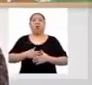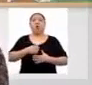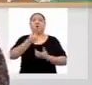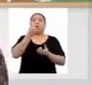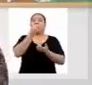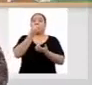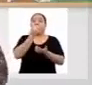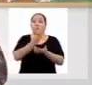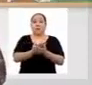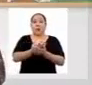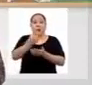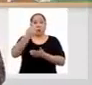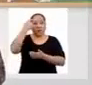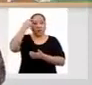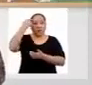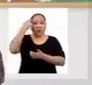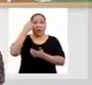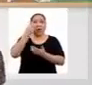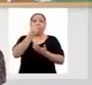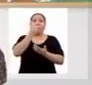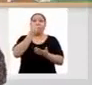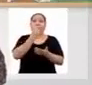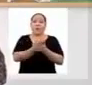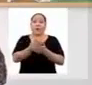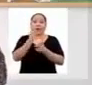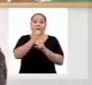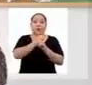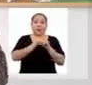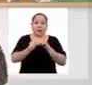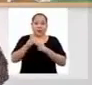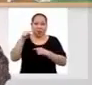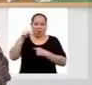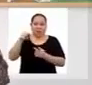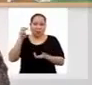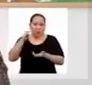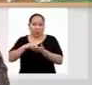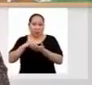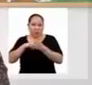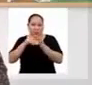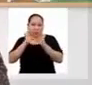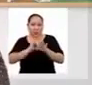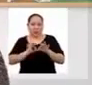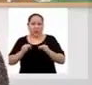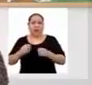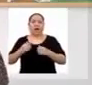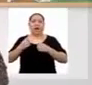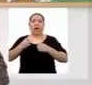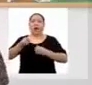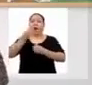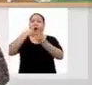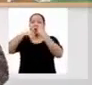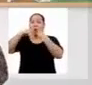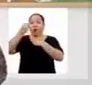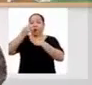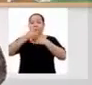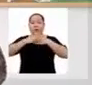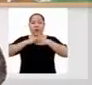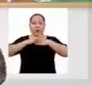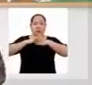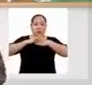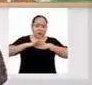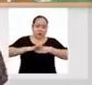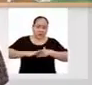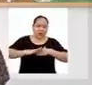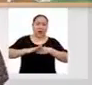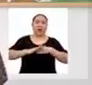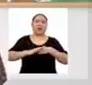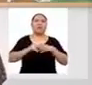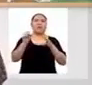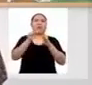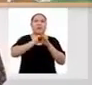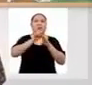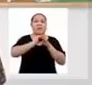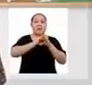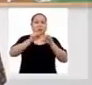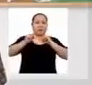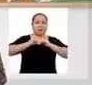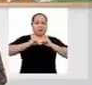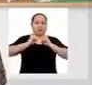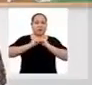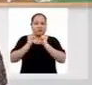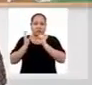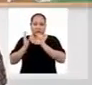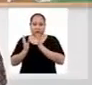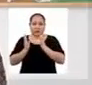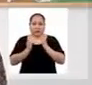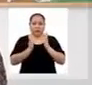Dichas costumbres son principalmente la alimentación, el descanso y la práctica del ejercicio correctamente